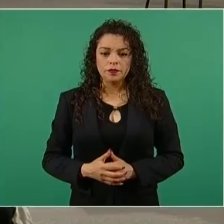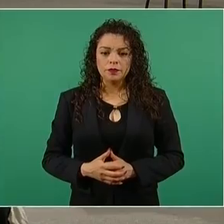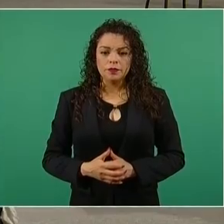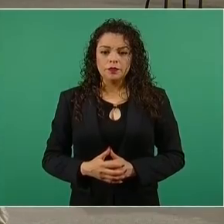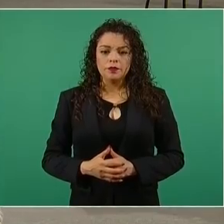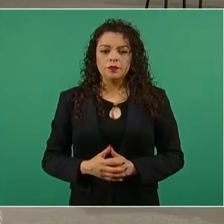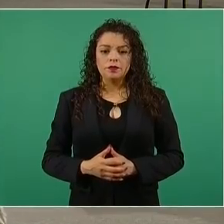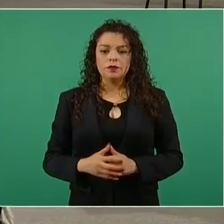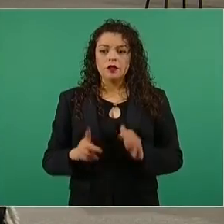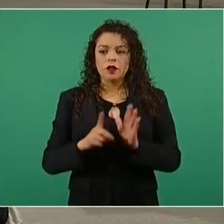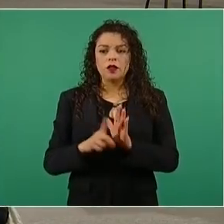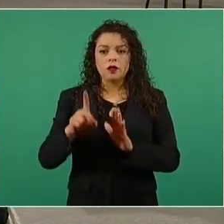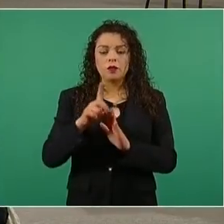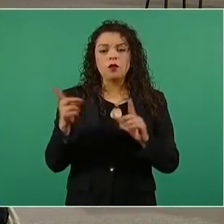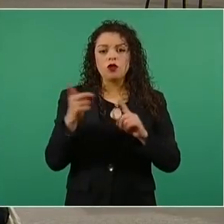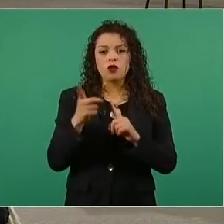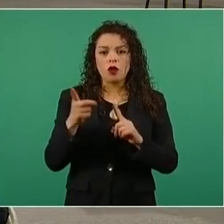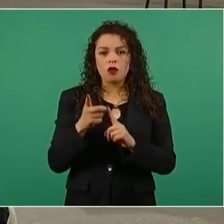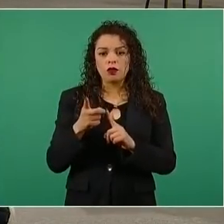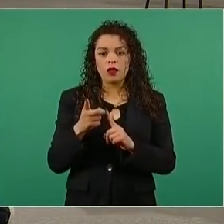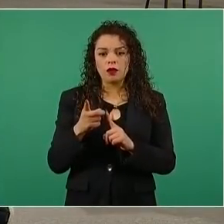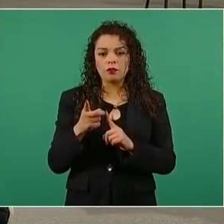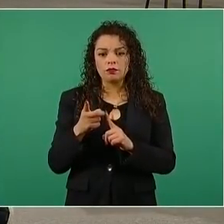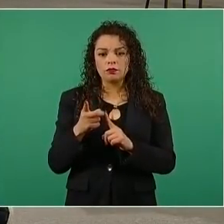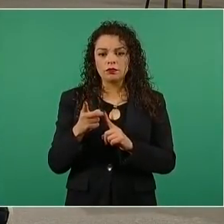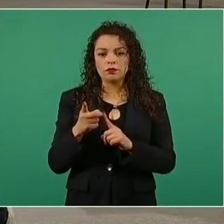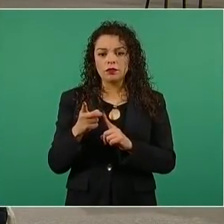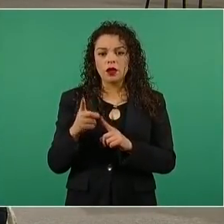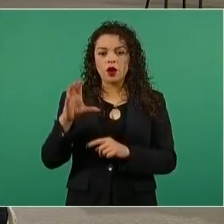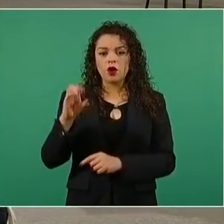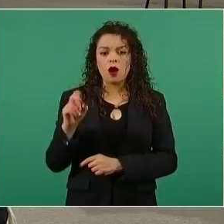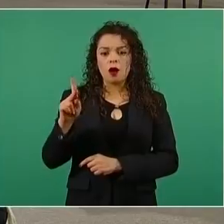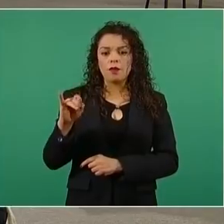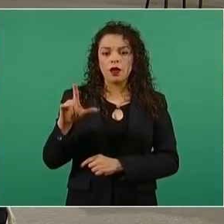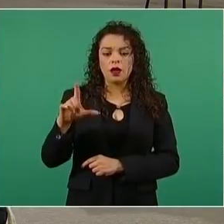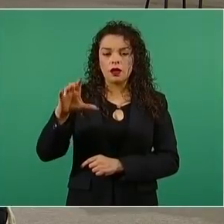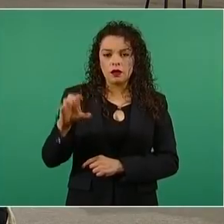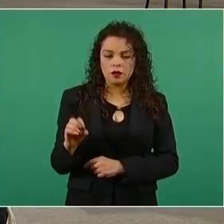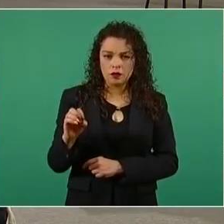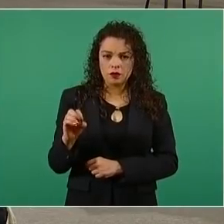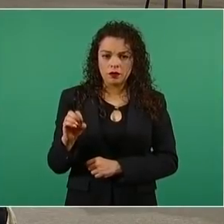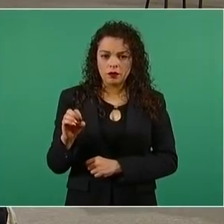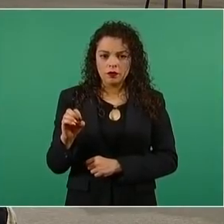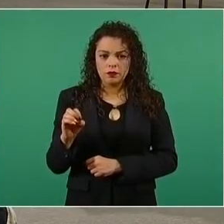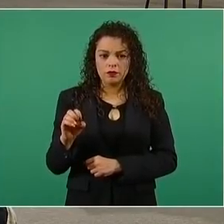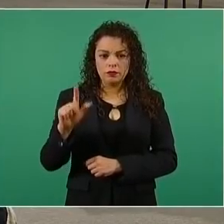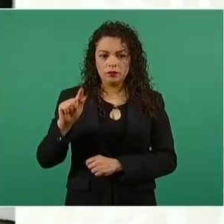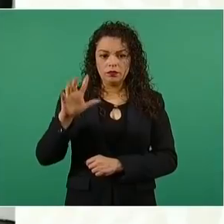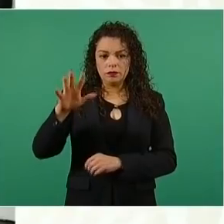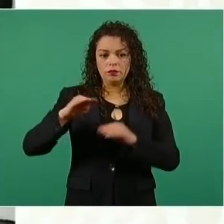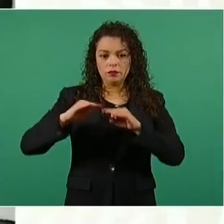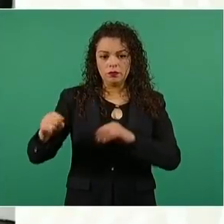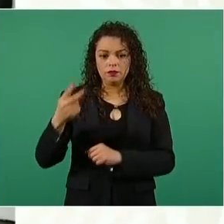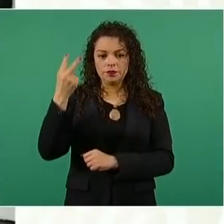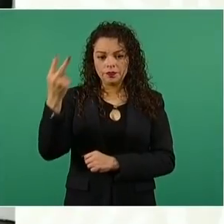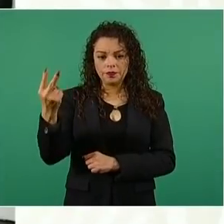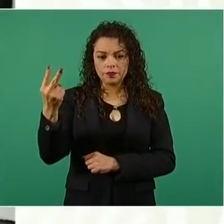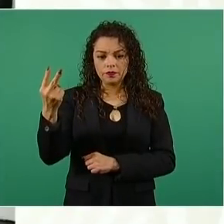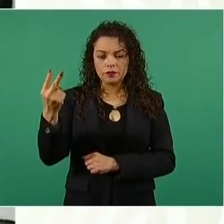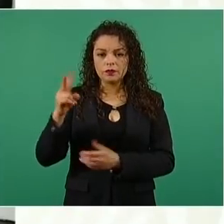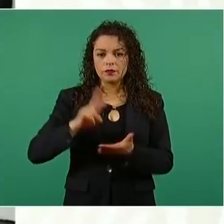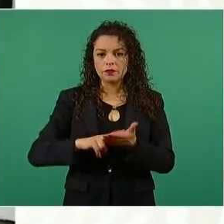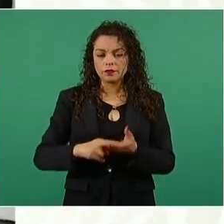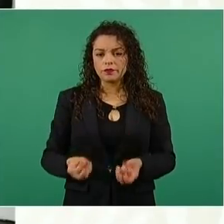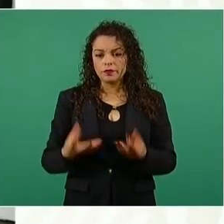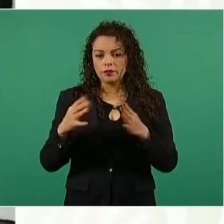Departamento en Copilco, en excelente ubicación, 75 metros cuadrados con un valor